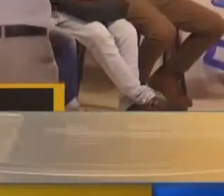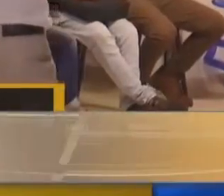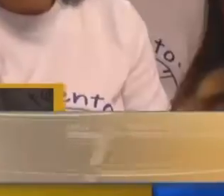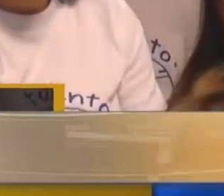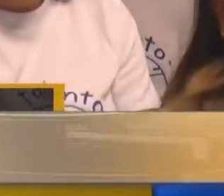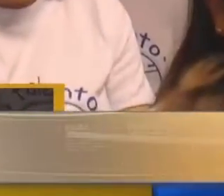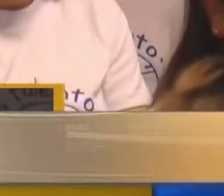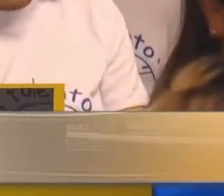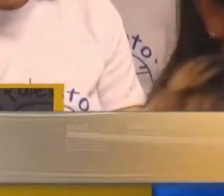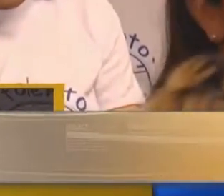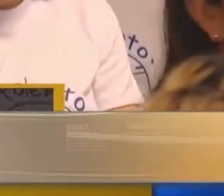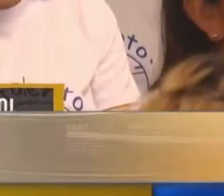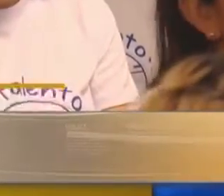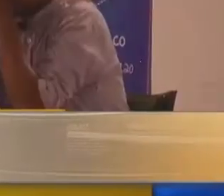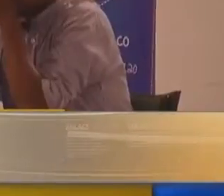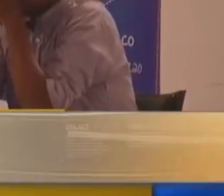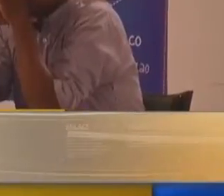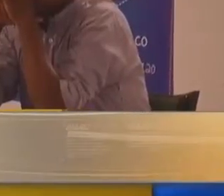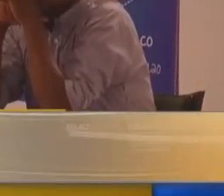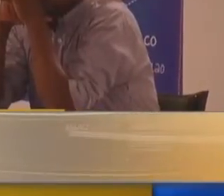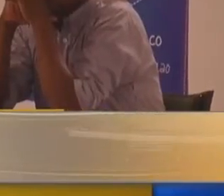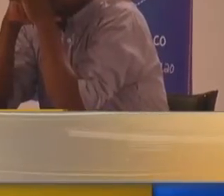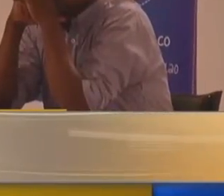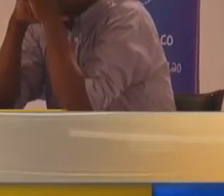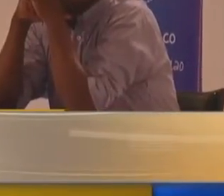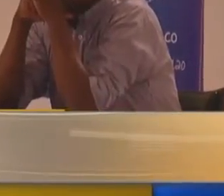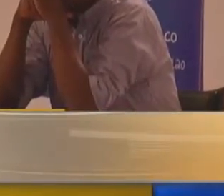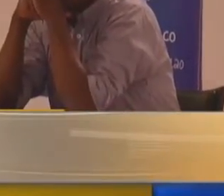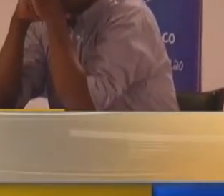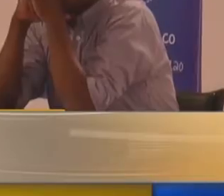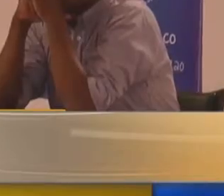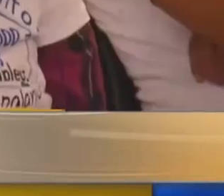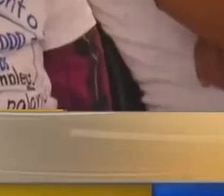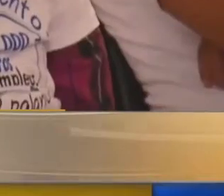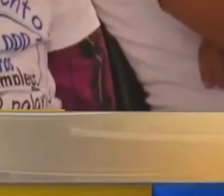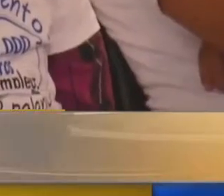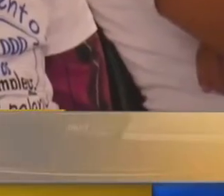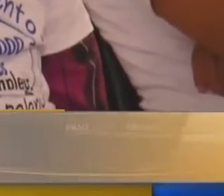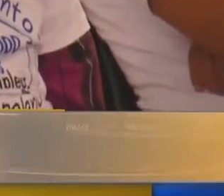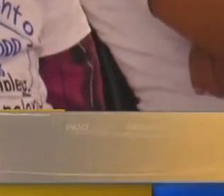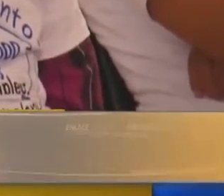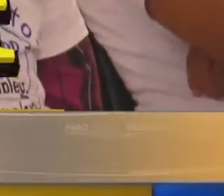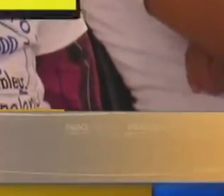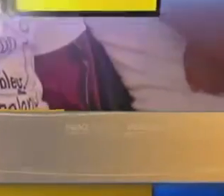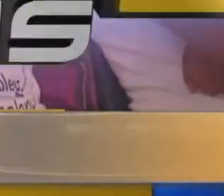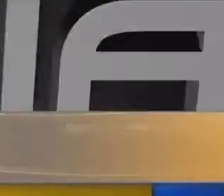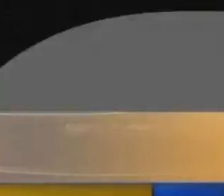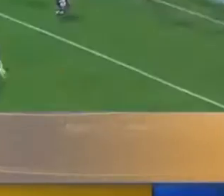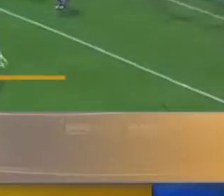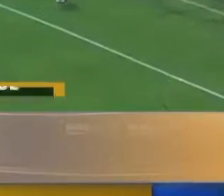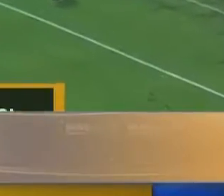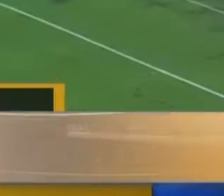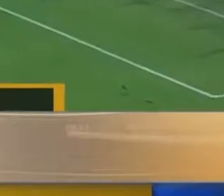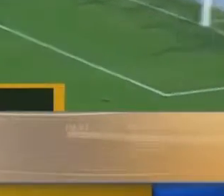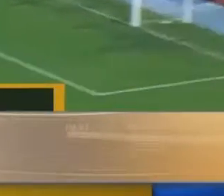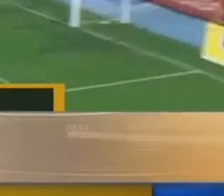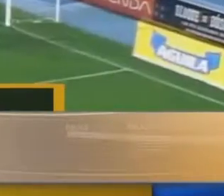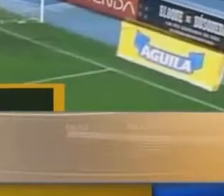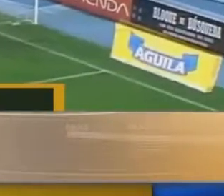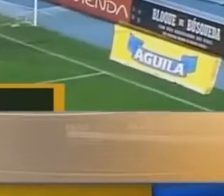oportunidad de acceder al programa 40 mil nuevos empleos, según lo dio a conocer el viceministro Francisco Javier Mejía. En